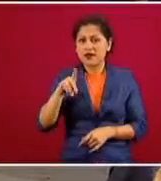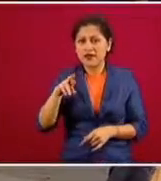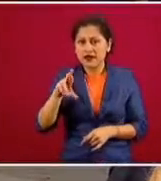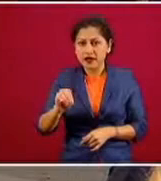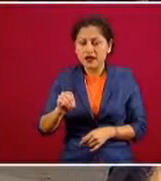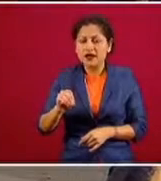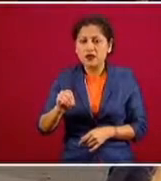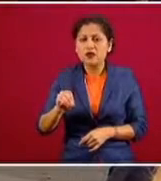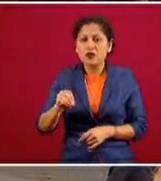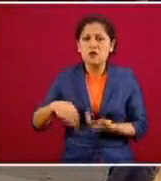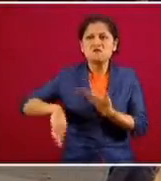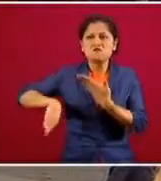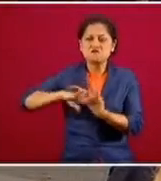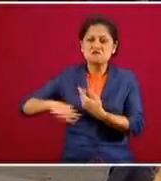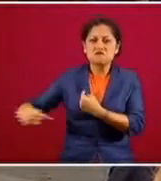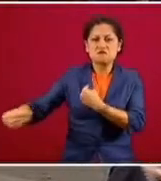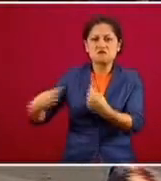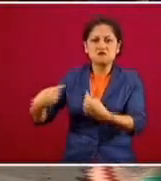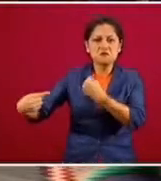ahora.